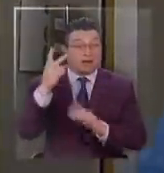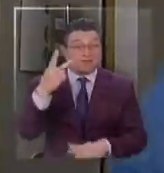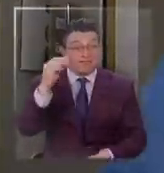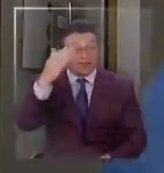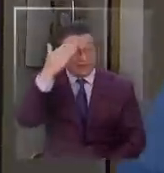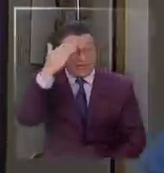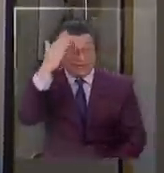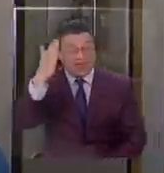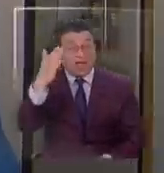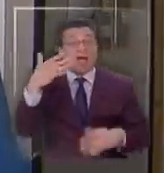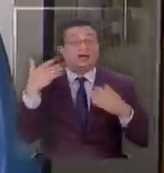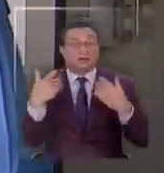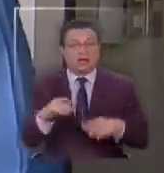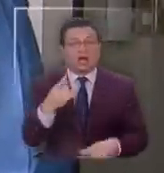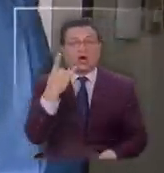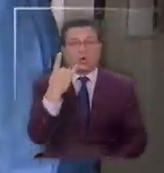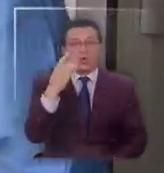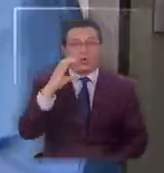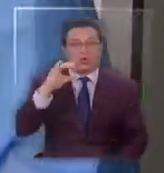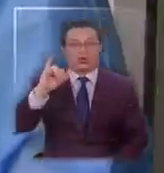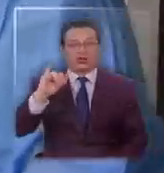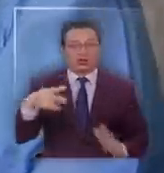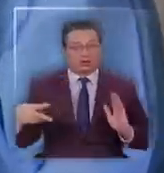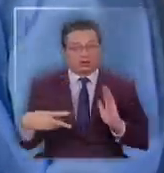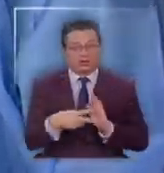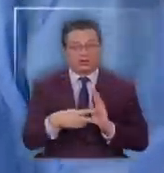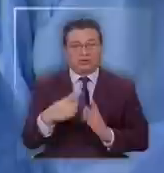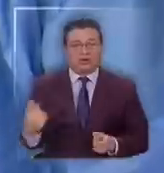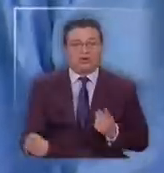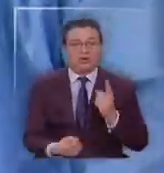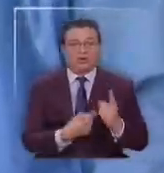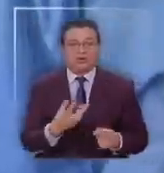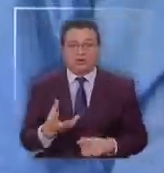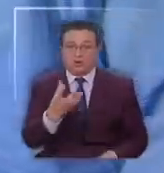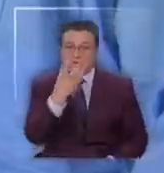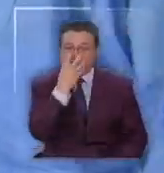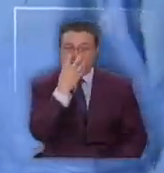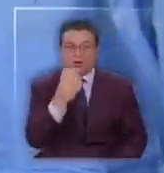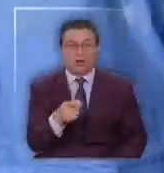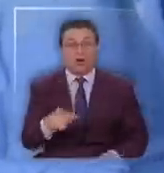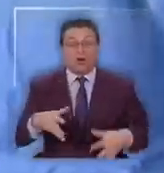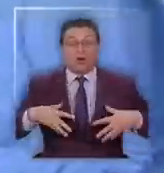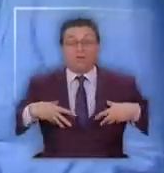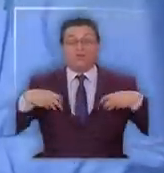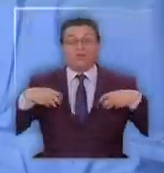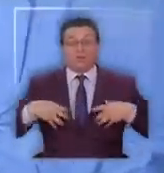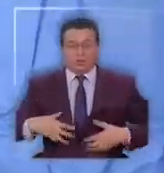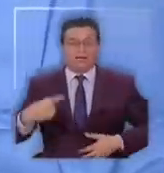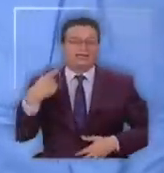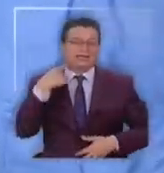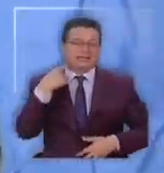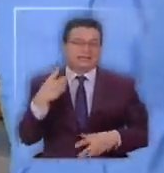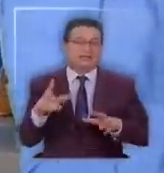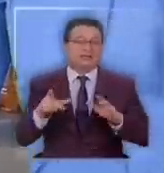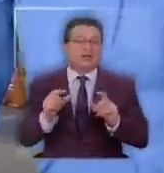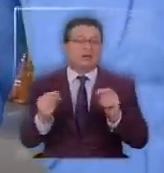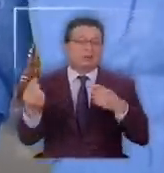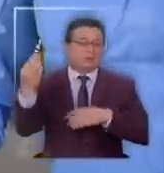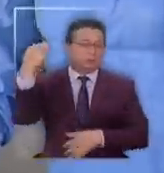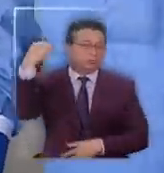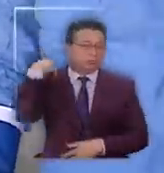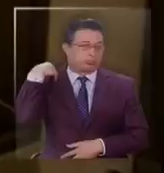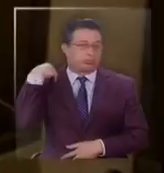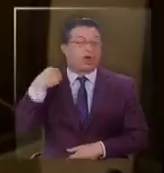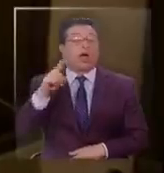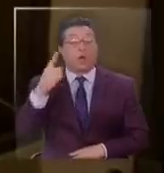20 días estuvo en la UCI conectado a un ventilador mecánico. Sus pulmones sufrieron el ataque del virus y solo